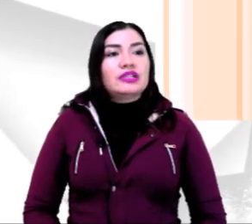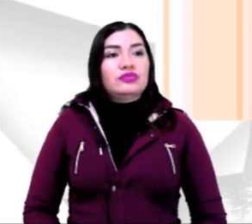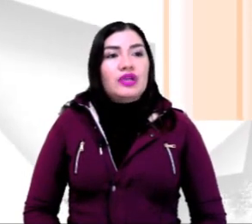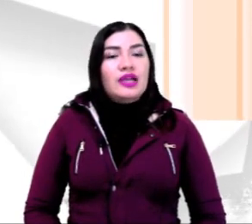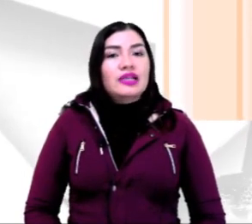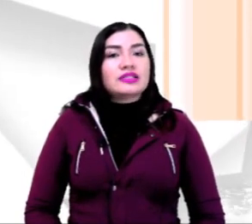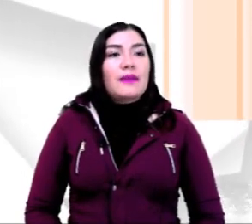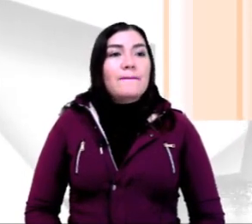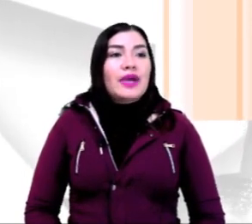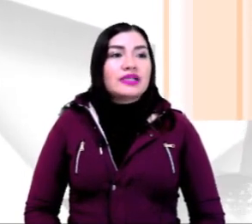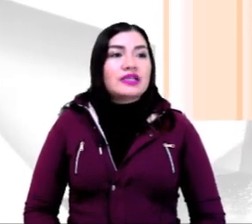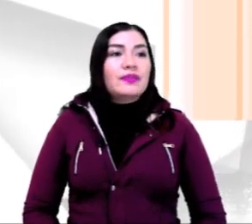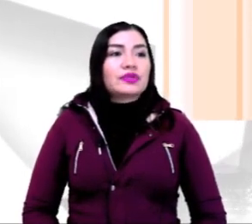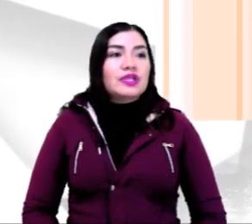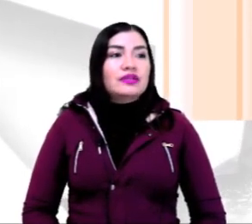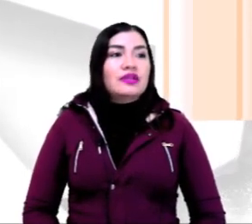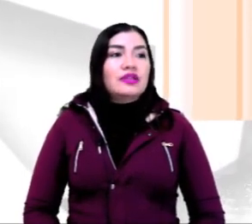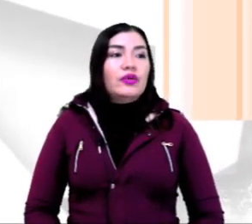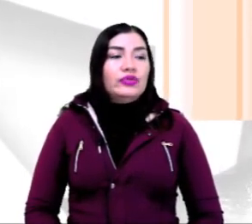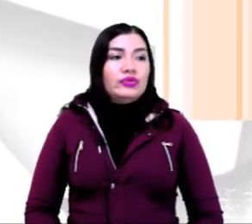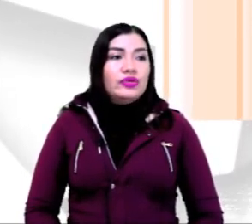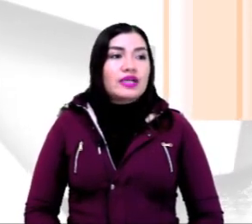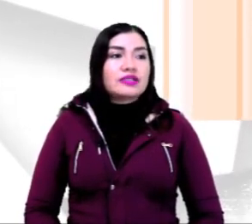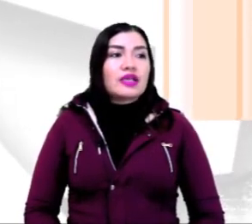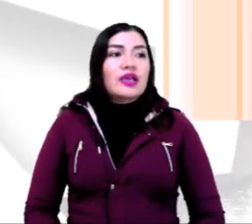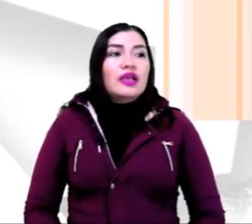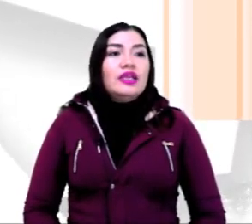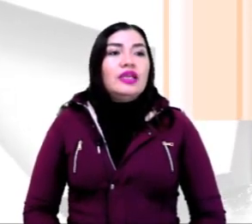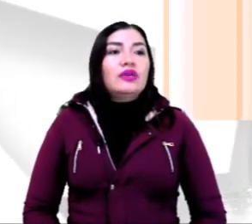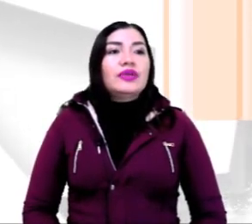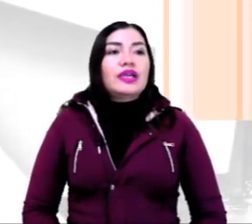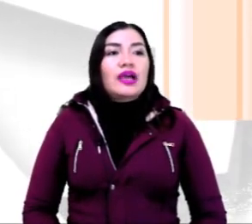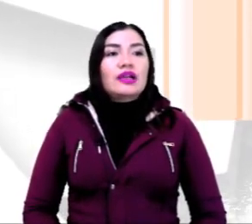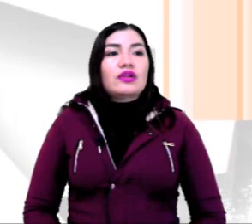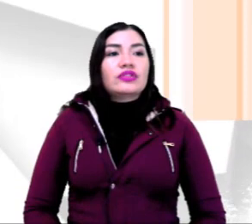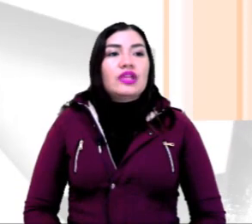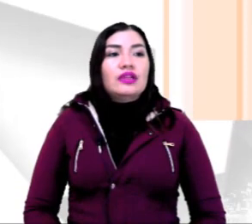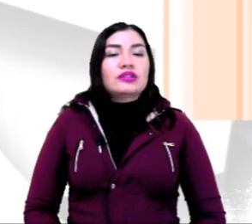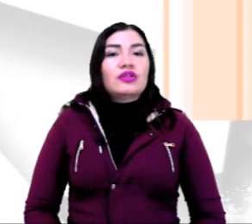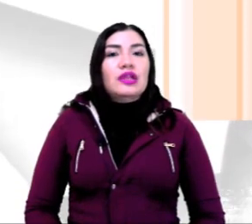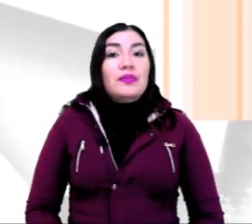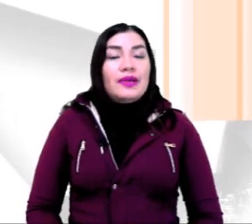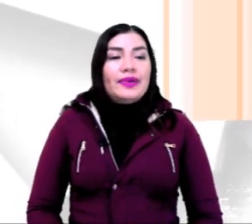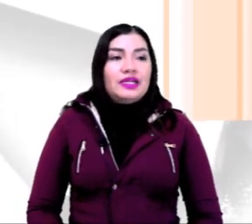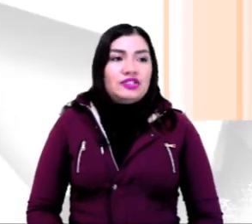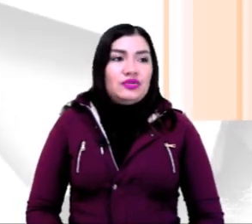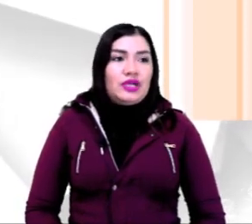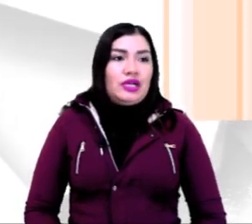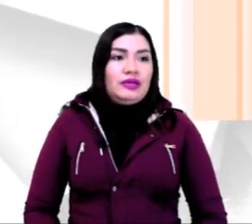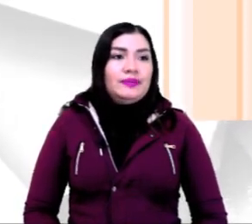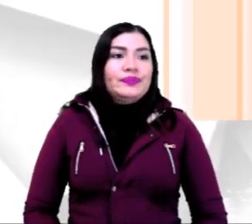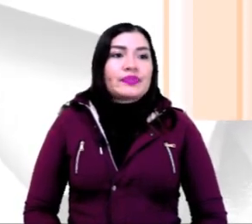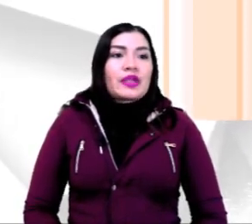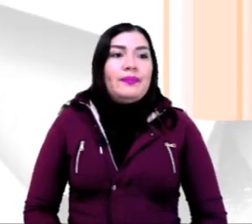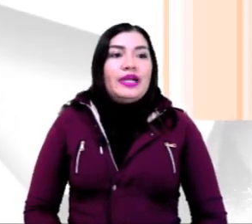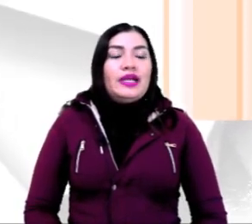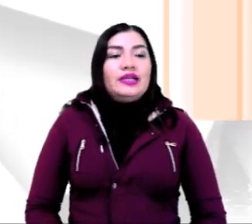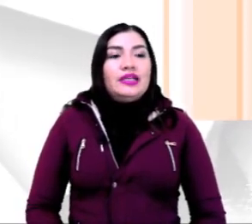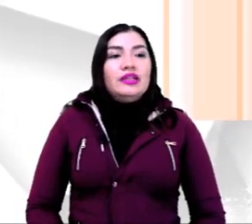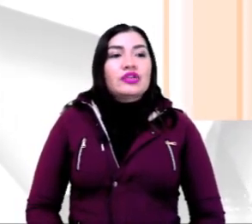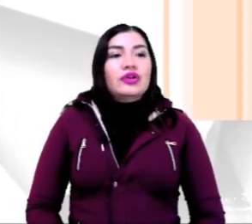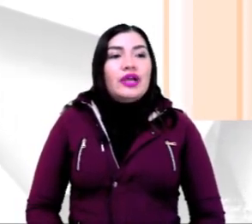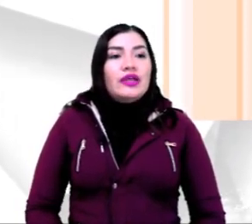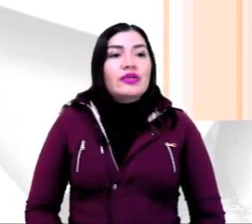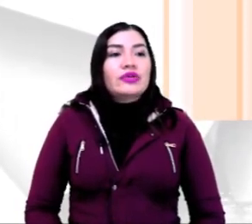ecosistemas naturales más importantes de Honduras y ubicarlo dentro del mapa nacional. Para